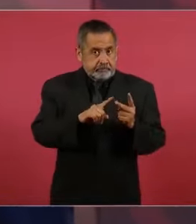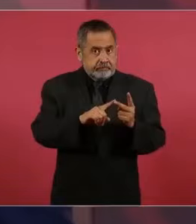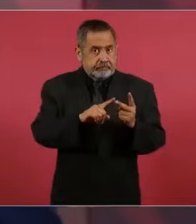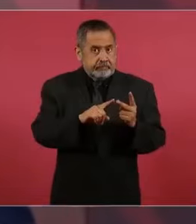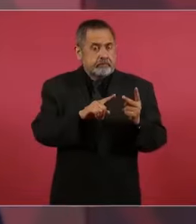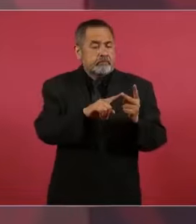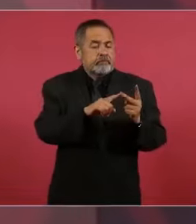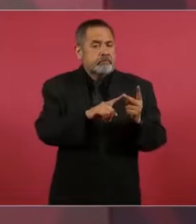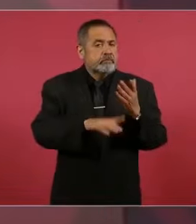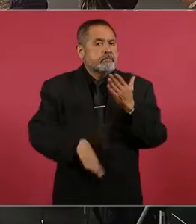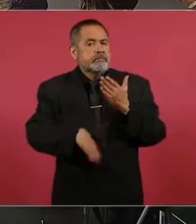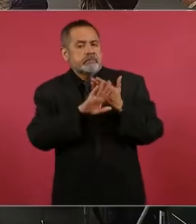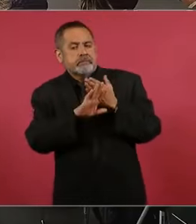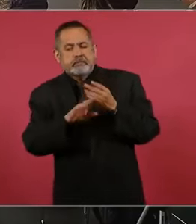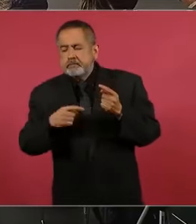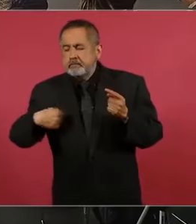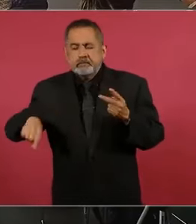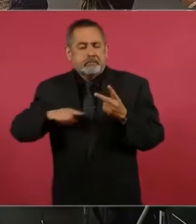están en contra